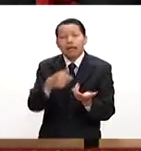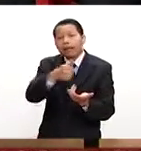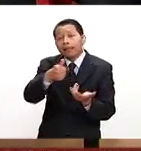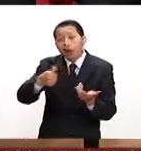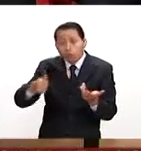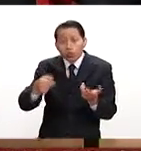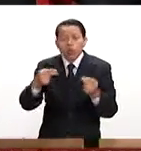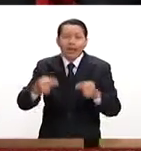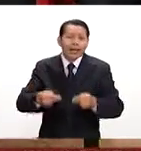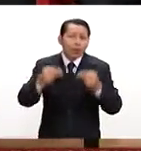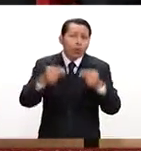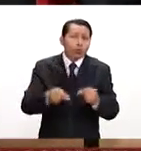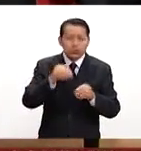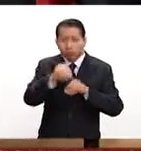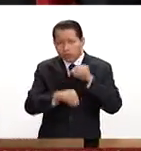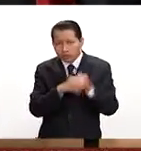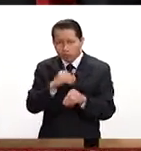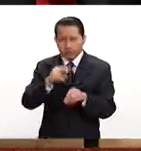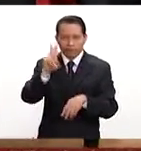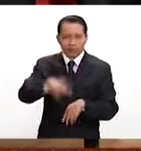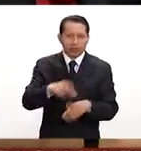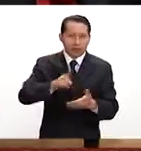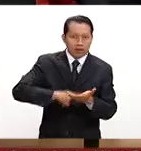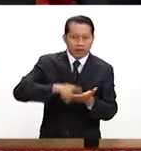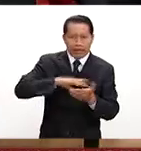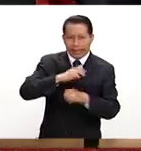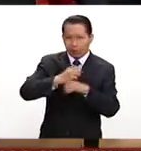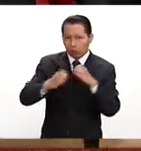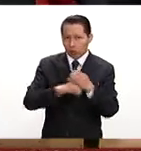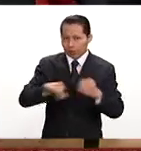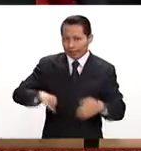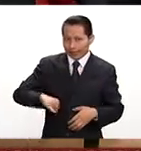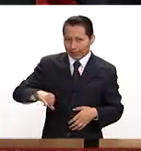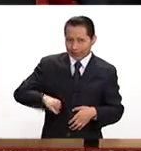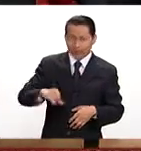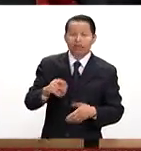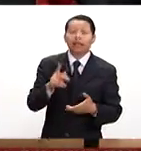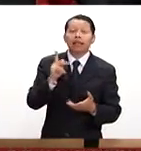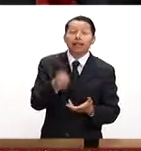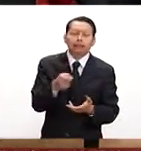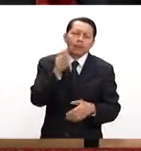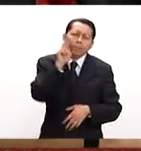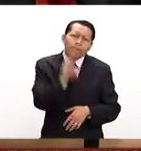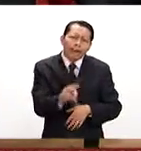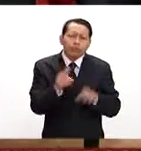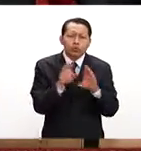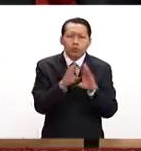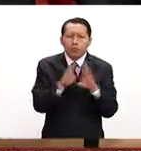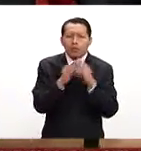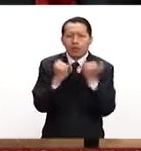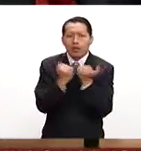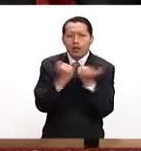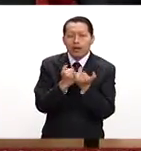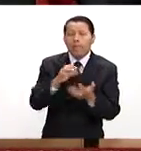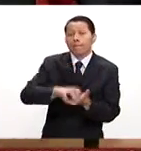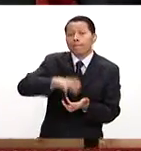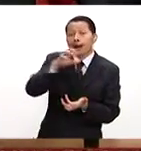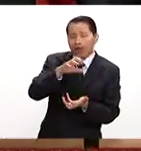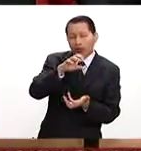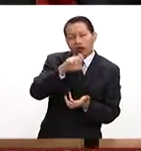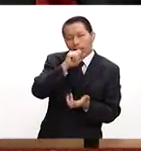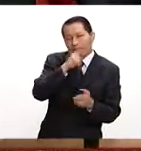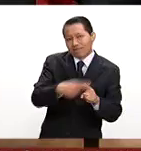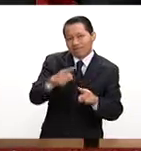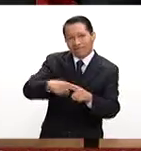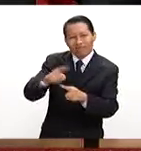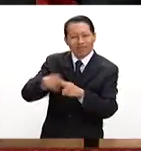estructurado sus negocios. Y tenemos cosas verdaderamente muy interesantes. De entrada, lo que vemos es que en la mayor parte de los casos,